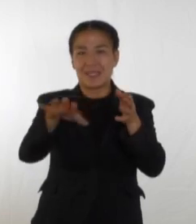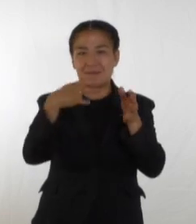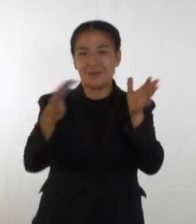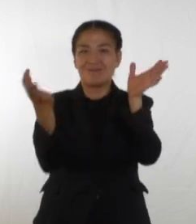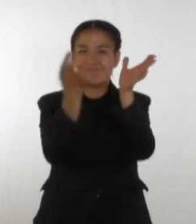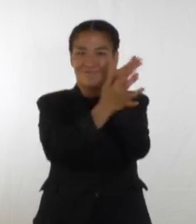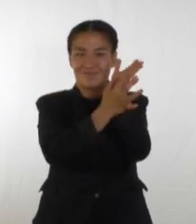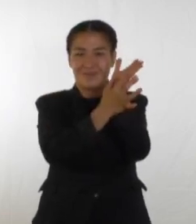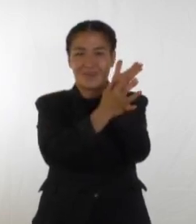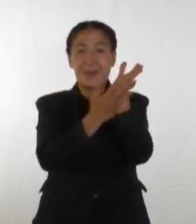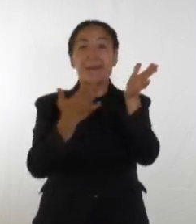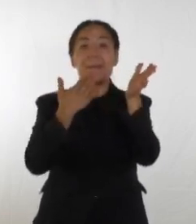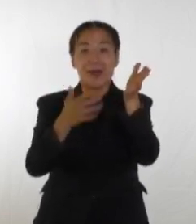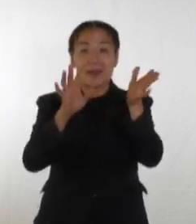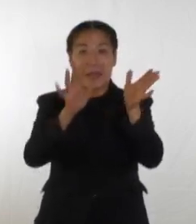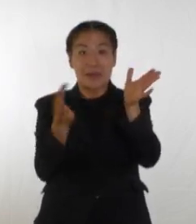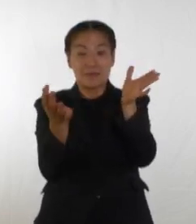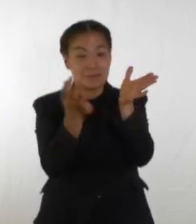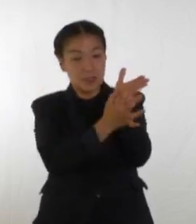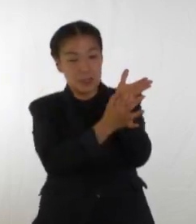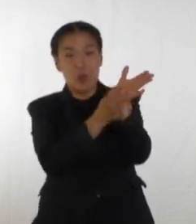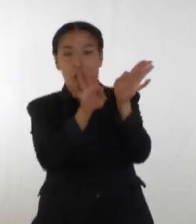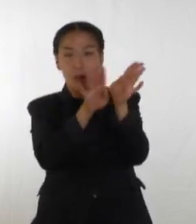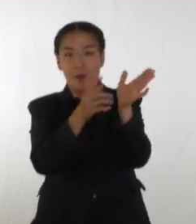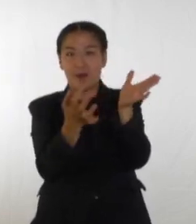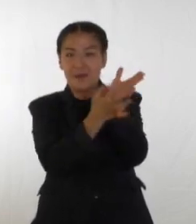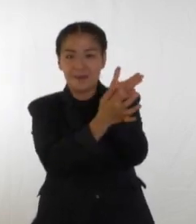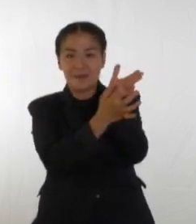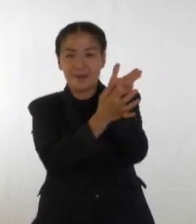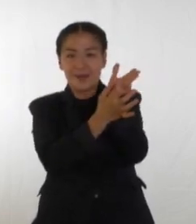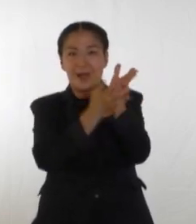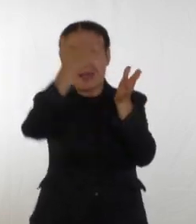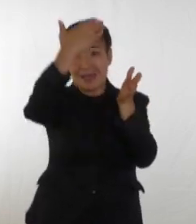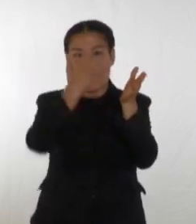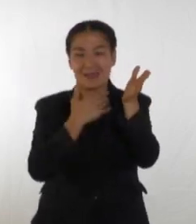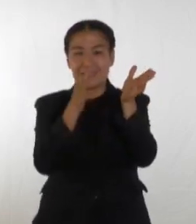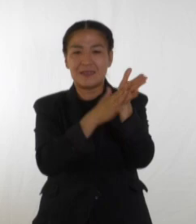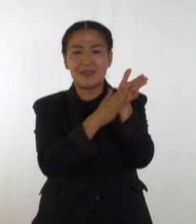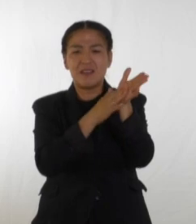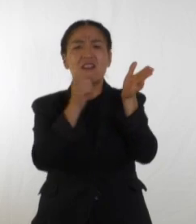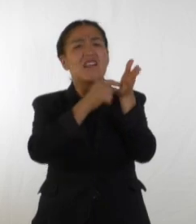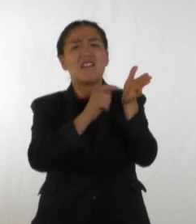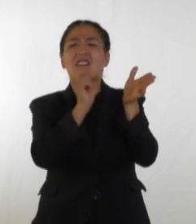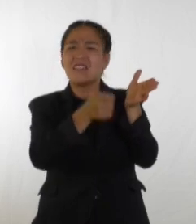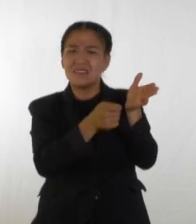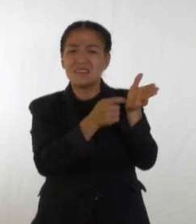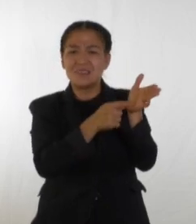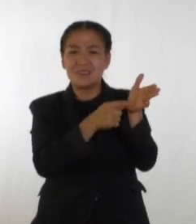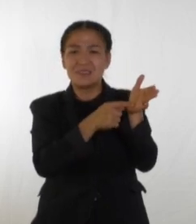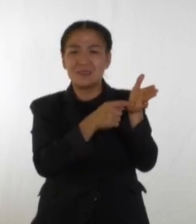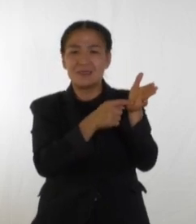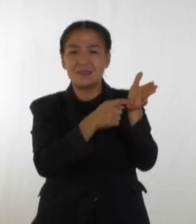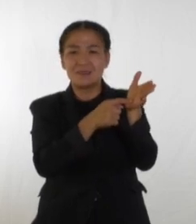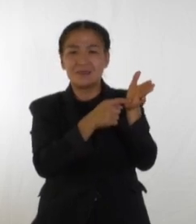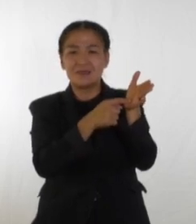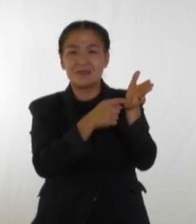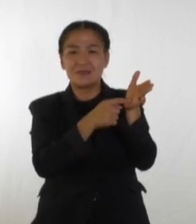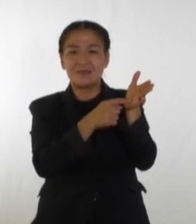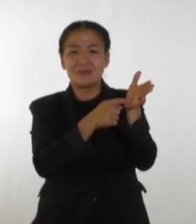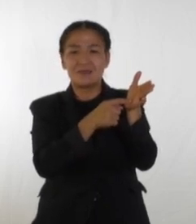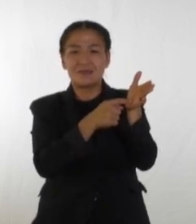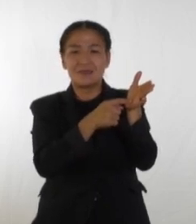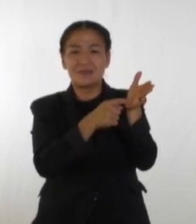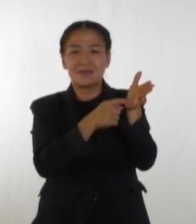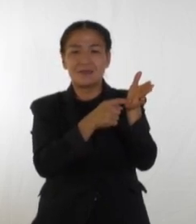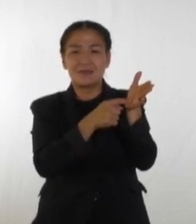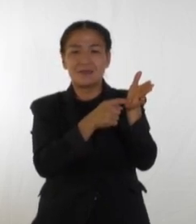10 pesos. Muy bien. Después de pegar la moneda en la cara, quiere decir que sobre